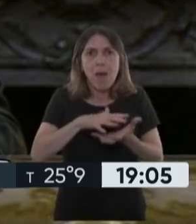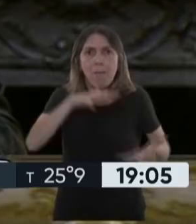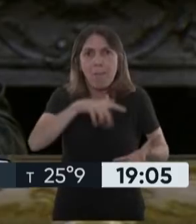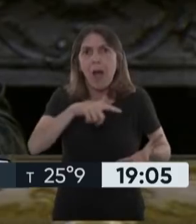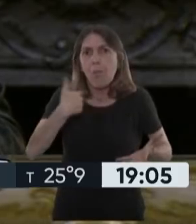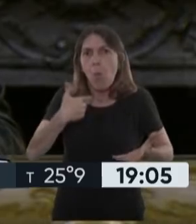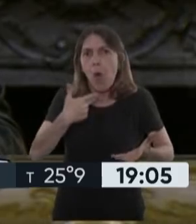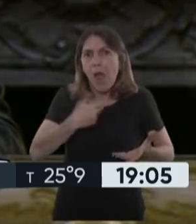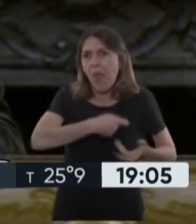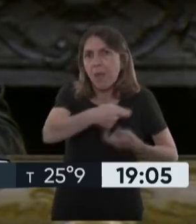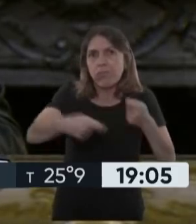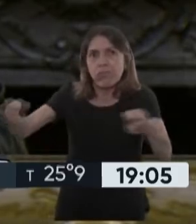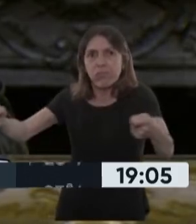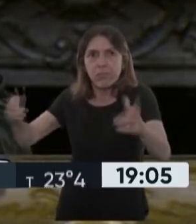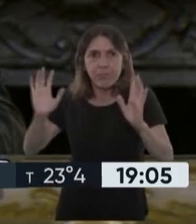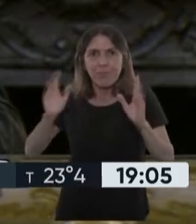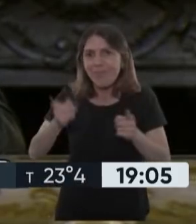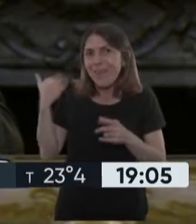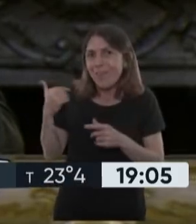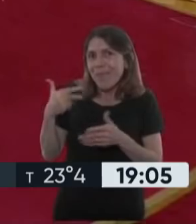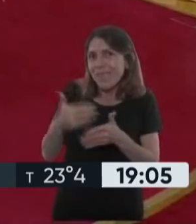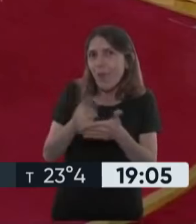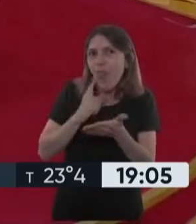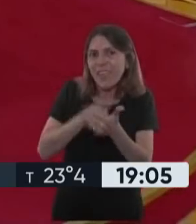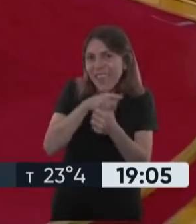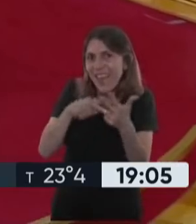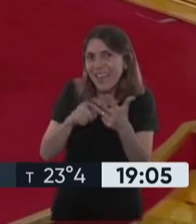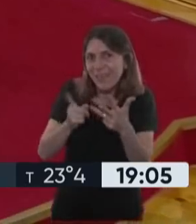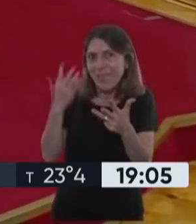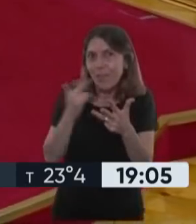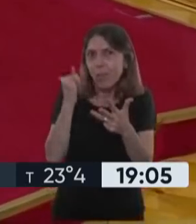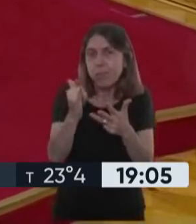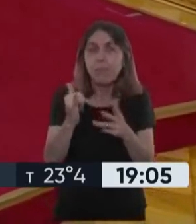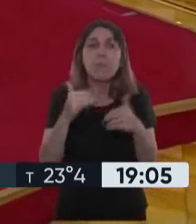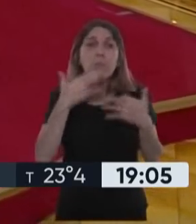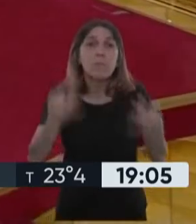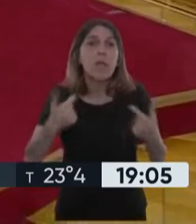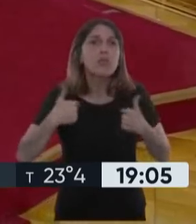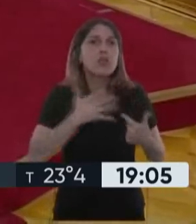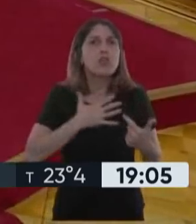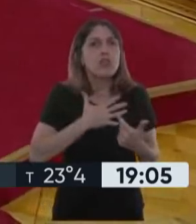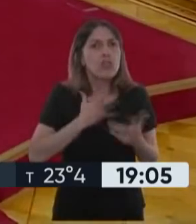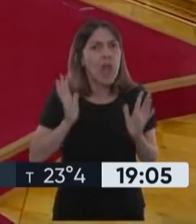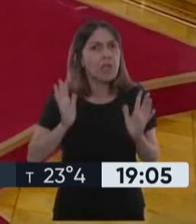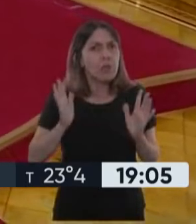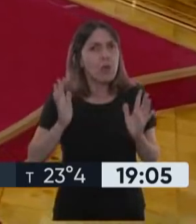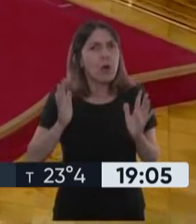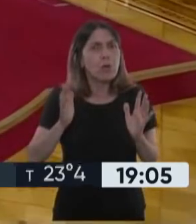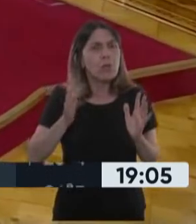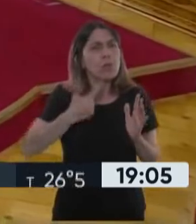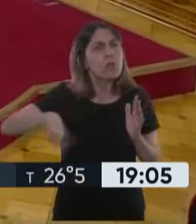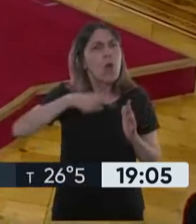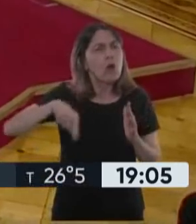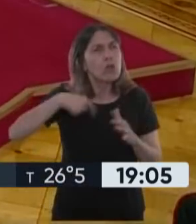esto que estamos promoviendo. Y en realidad yo siento que nosotros nos